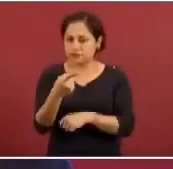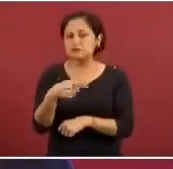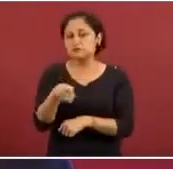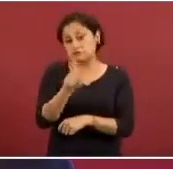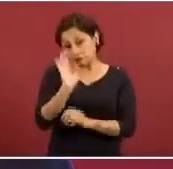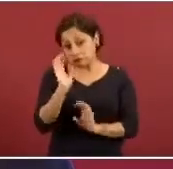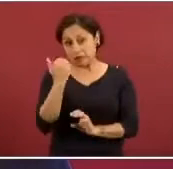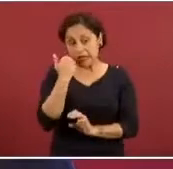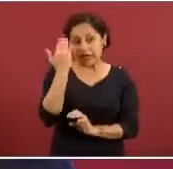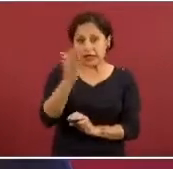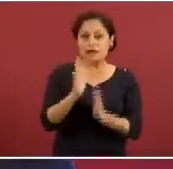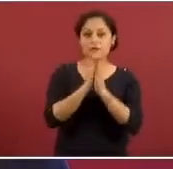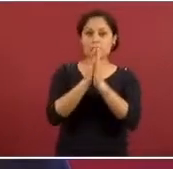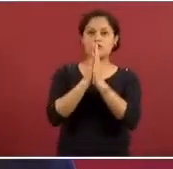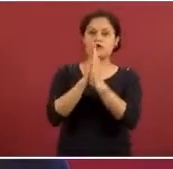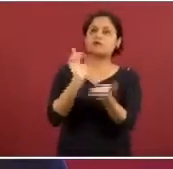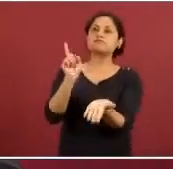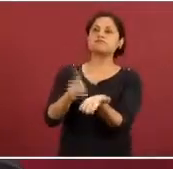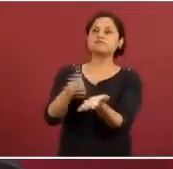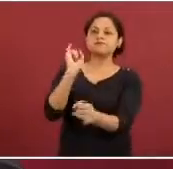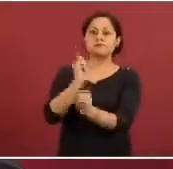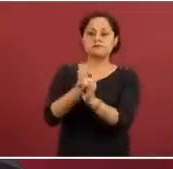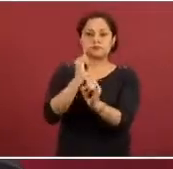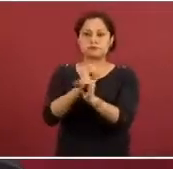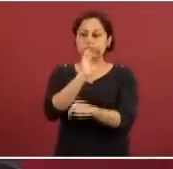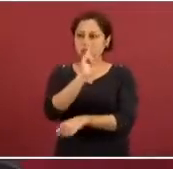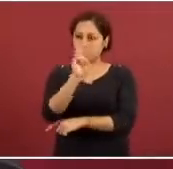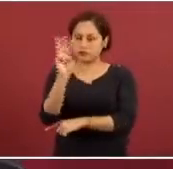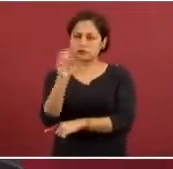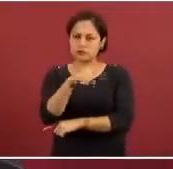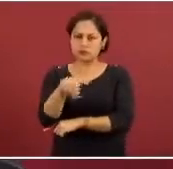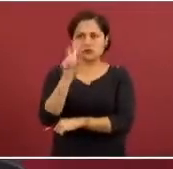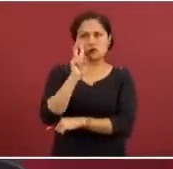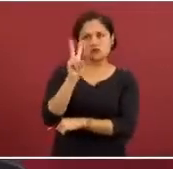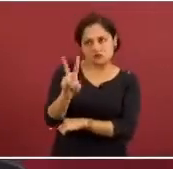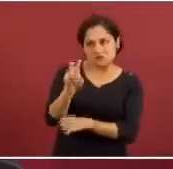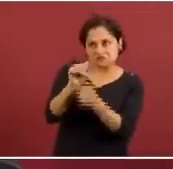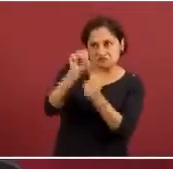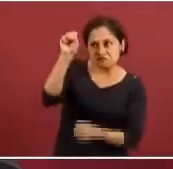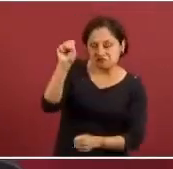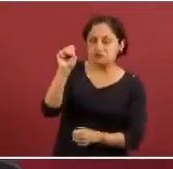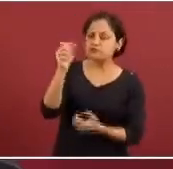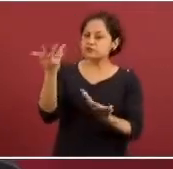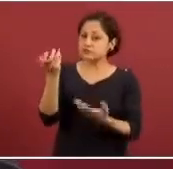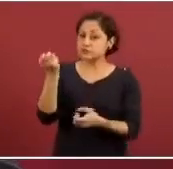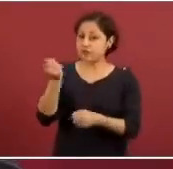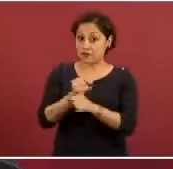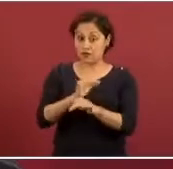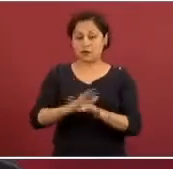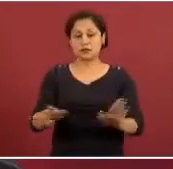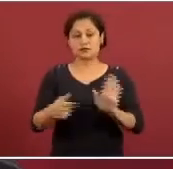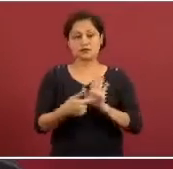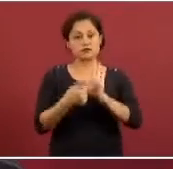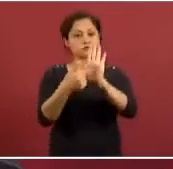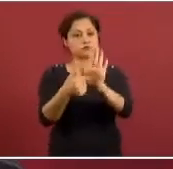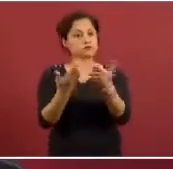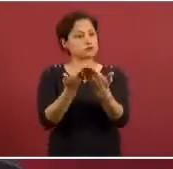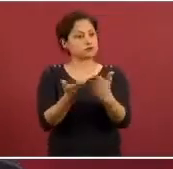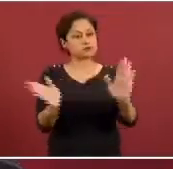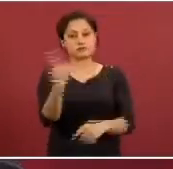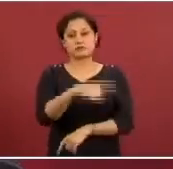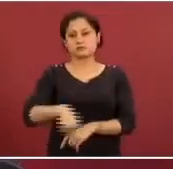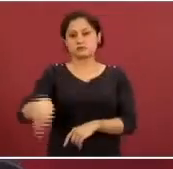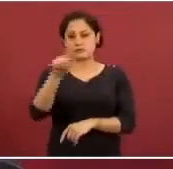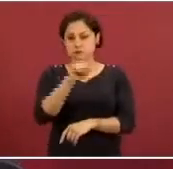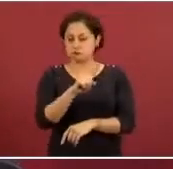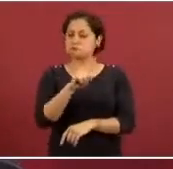meterse a nuestra página para que también puedan ustedes tener acceso. Esta información es pública con la transparencia, con la mayor transparencia